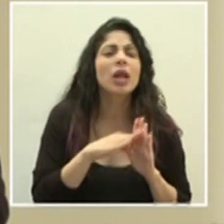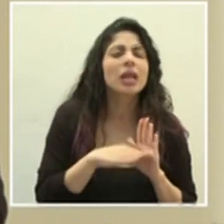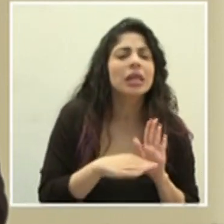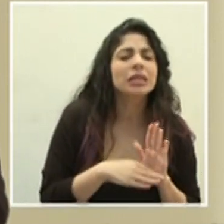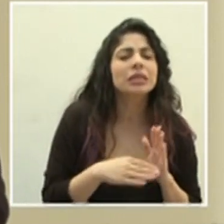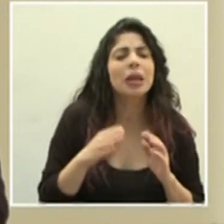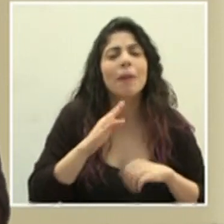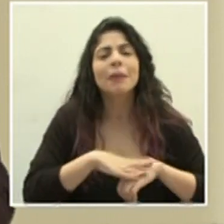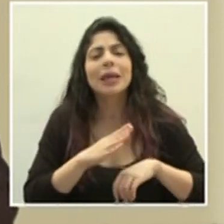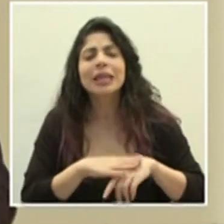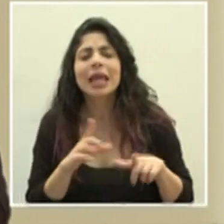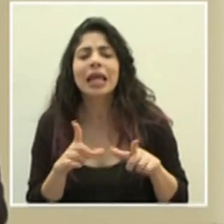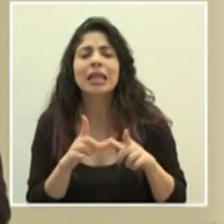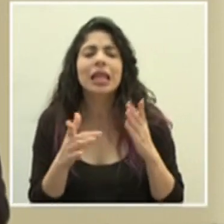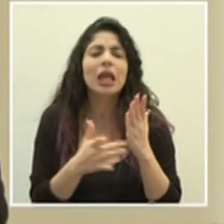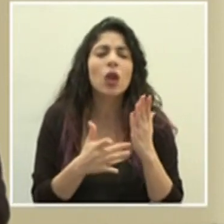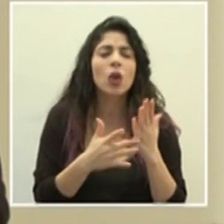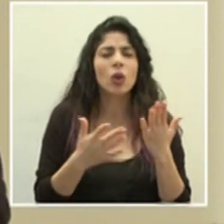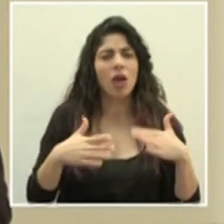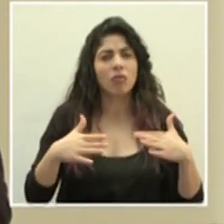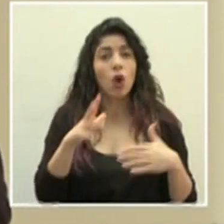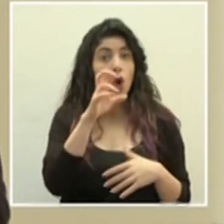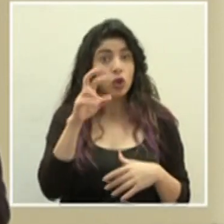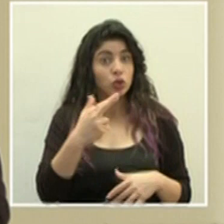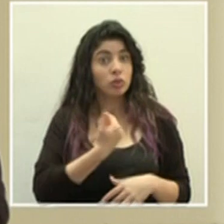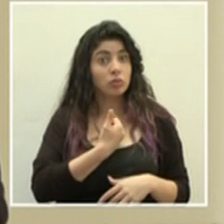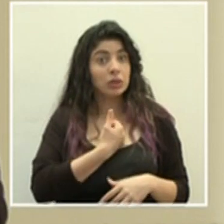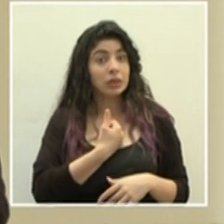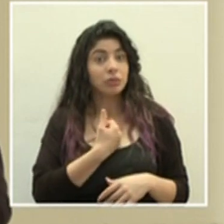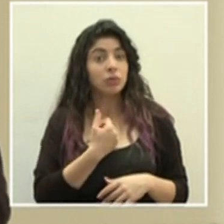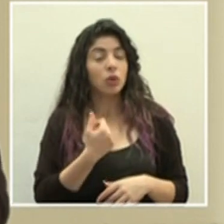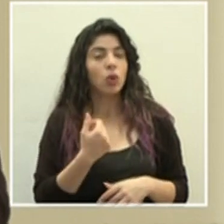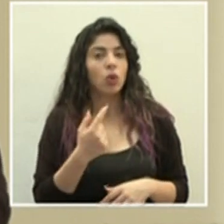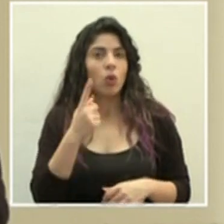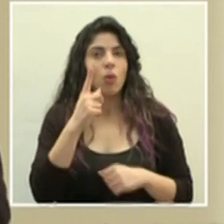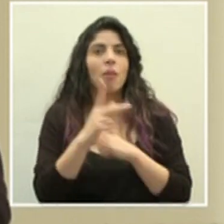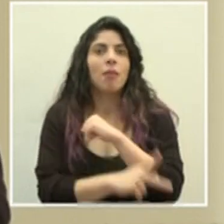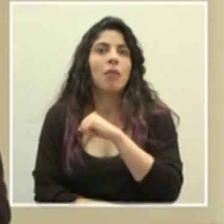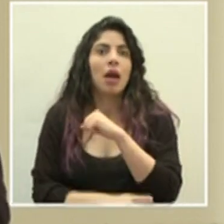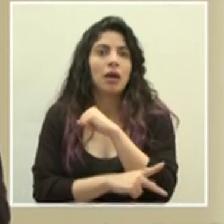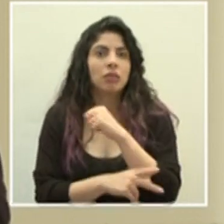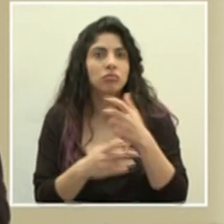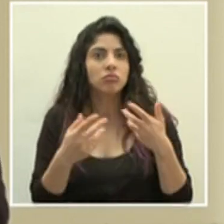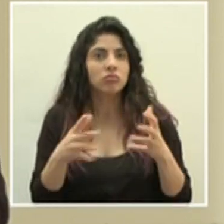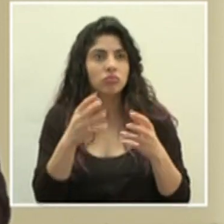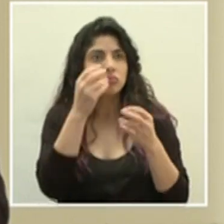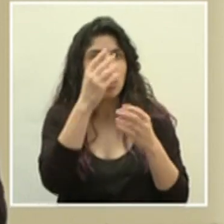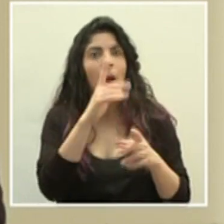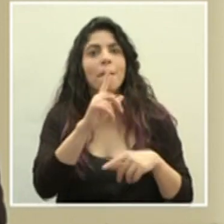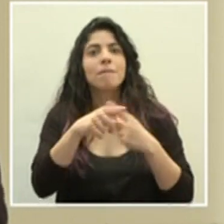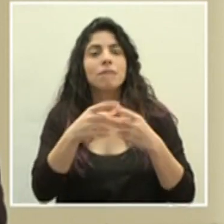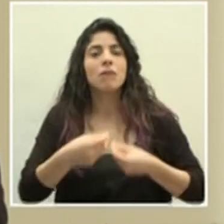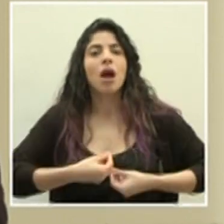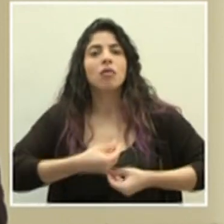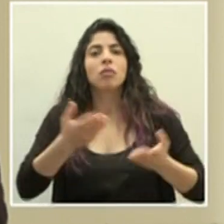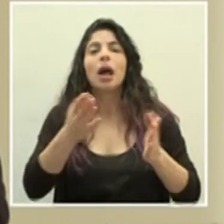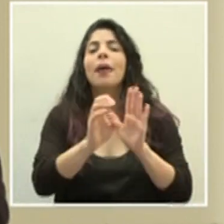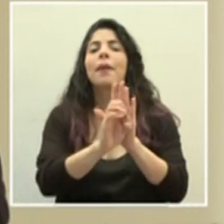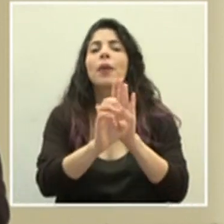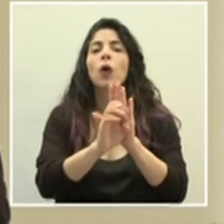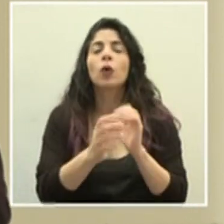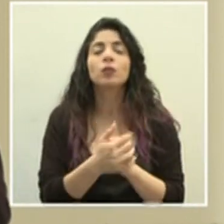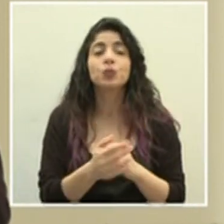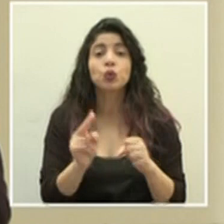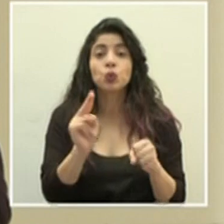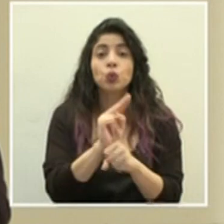los patentes o las tecnologías. Costa Rica mismo ha sido uno de los países que ya indicamos, vamos a poner a disposición, por ejemplo,